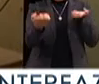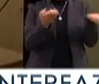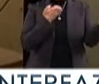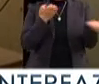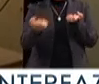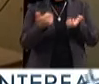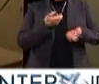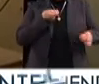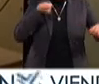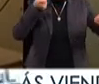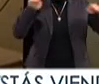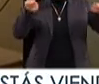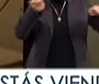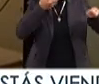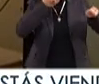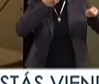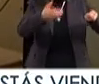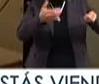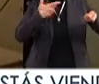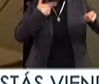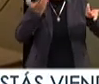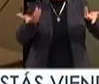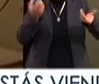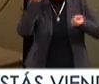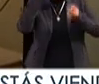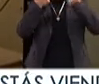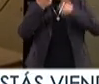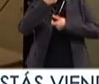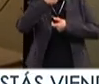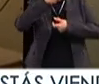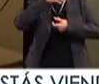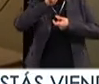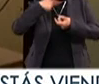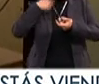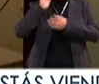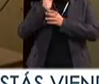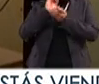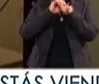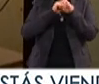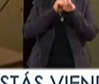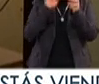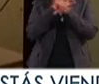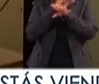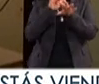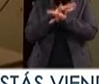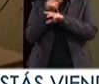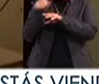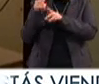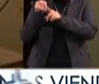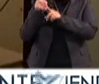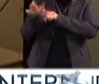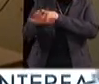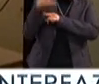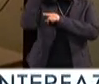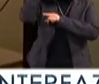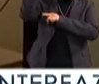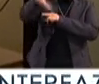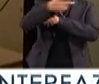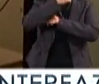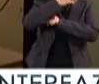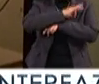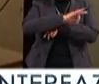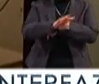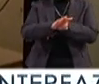modula de manera favorable la expresión de ciertos genes que tienen una influencia metabólica